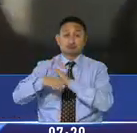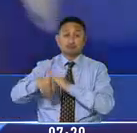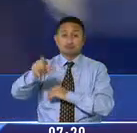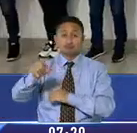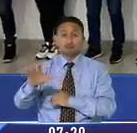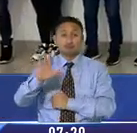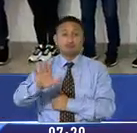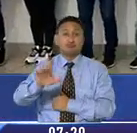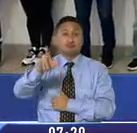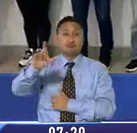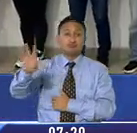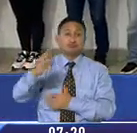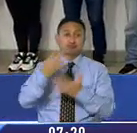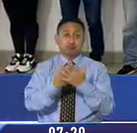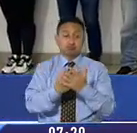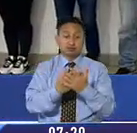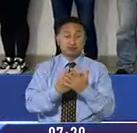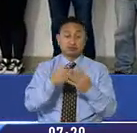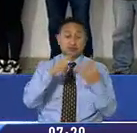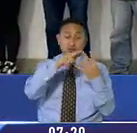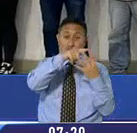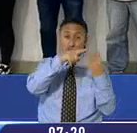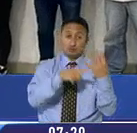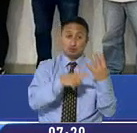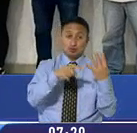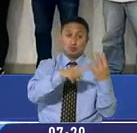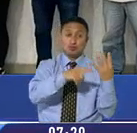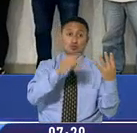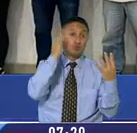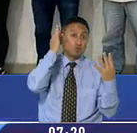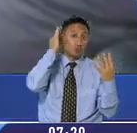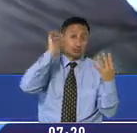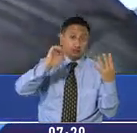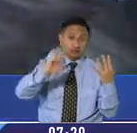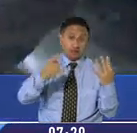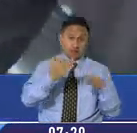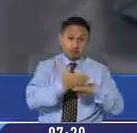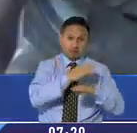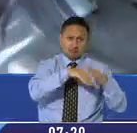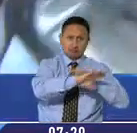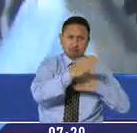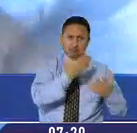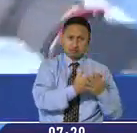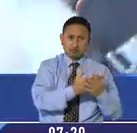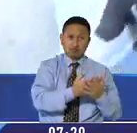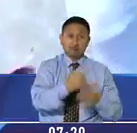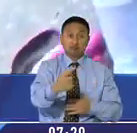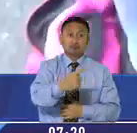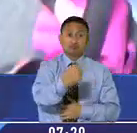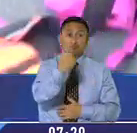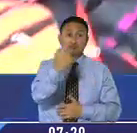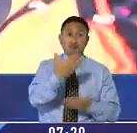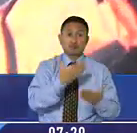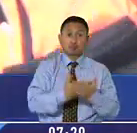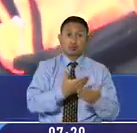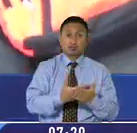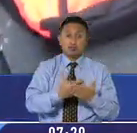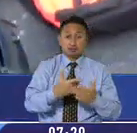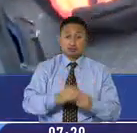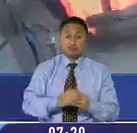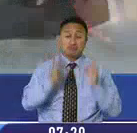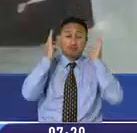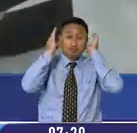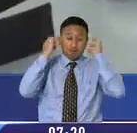5 sujetos, 4 con antecedentes, incluida la mujer. Entre las evidencias recuperadas, un arma de fuego, lote de joyas valorado